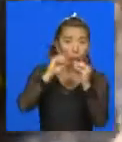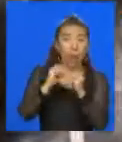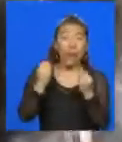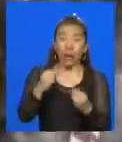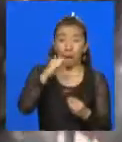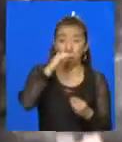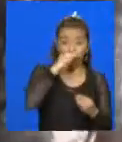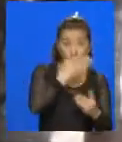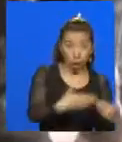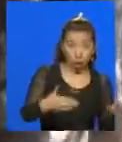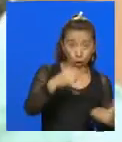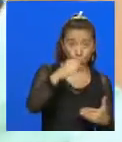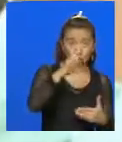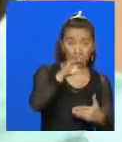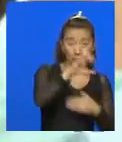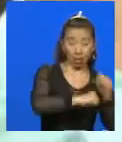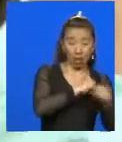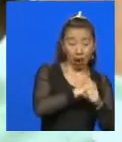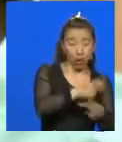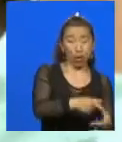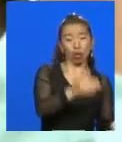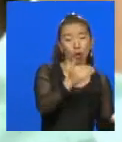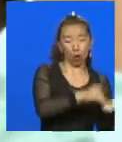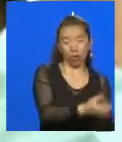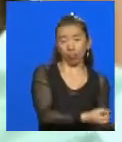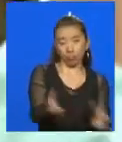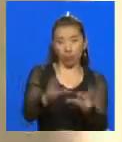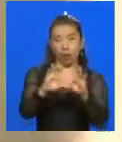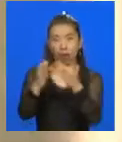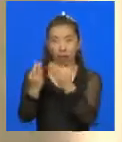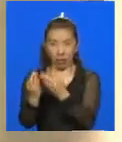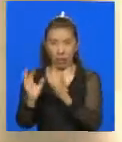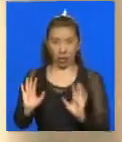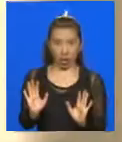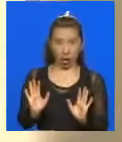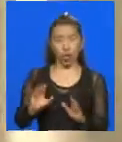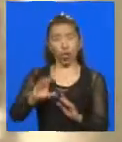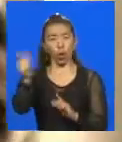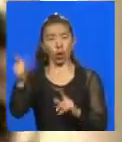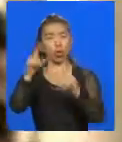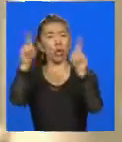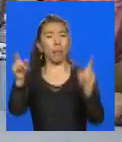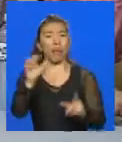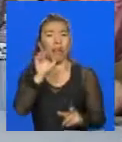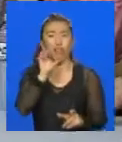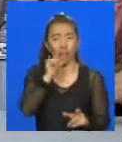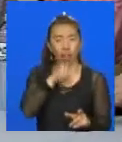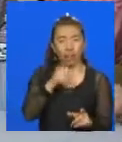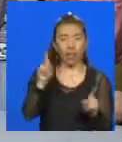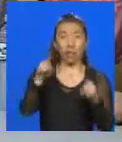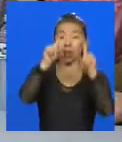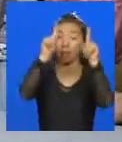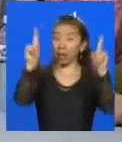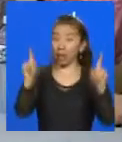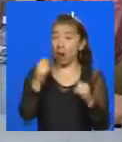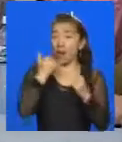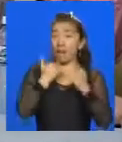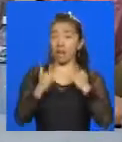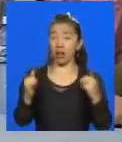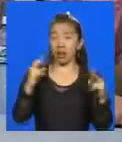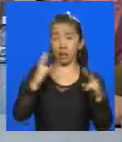15 años que están en sus filas este ciclo continuará con el tema central que es víctimas y abordará la temática del fin del conflicto a